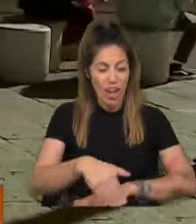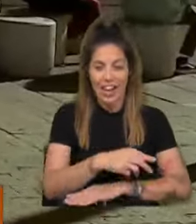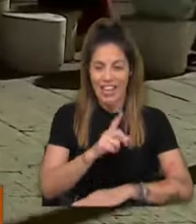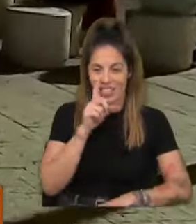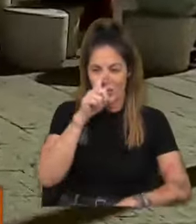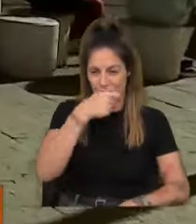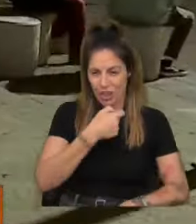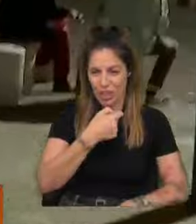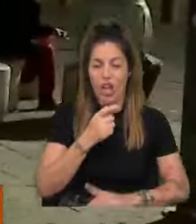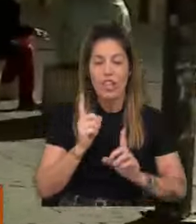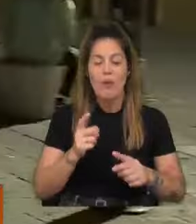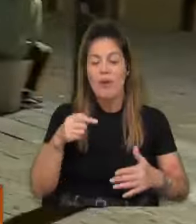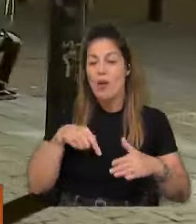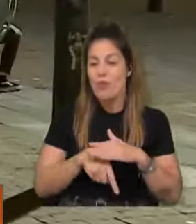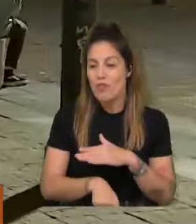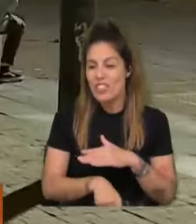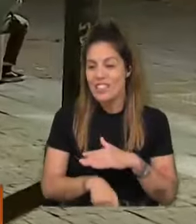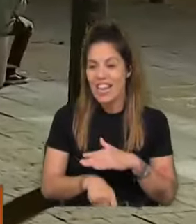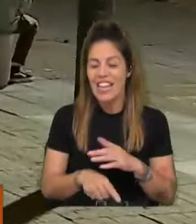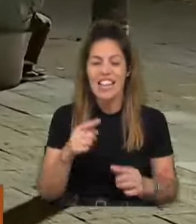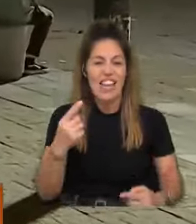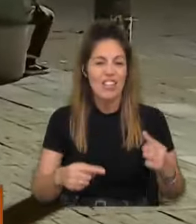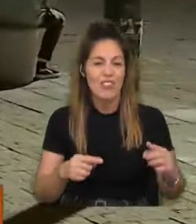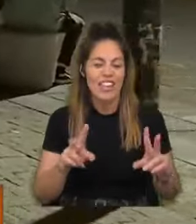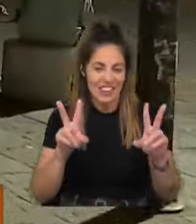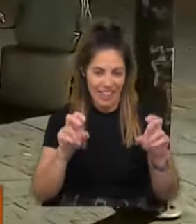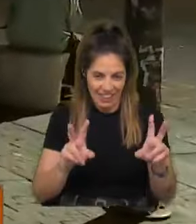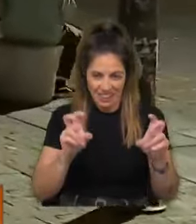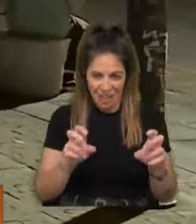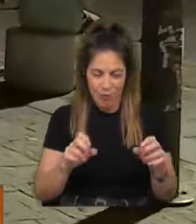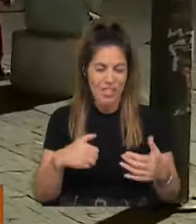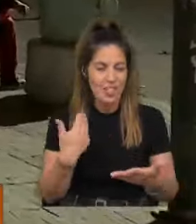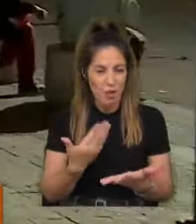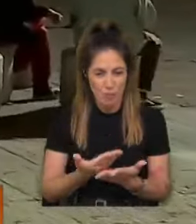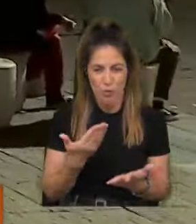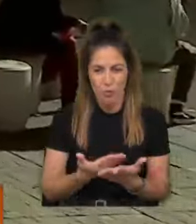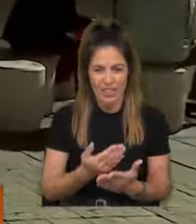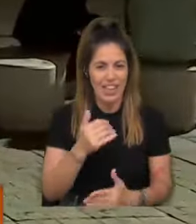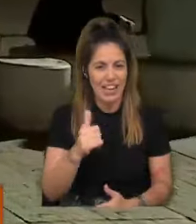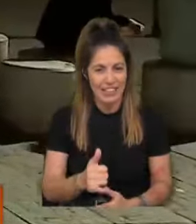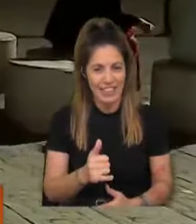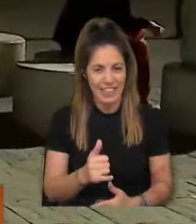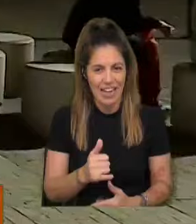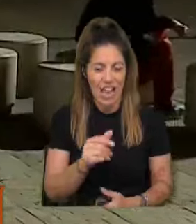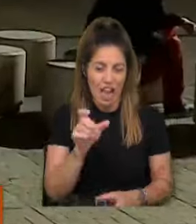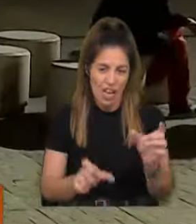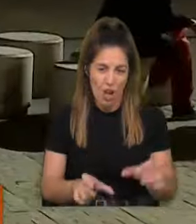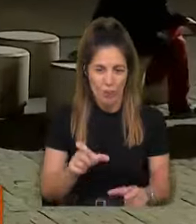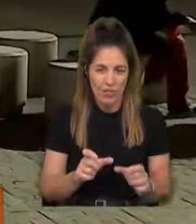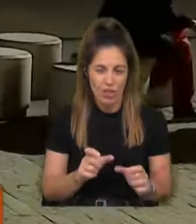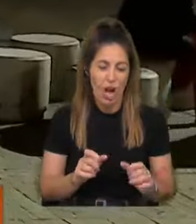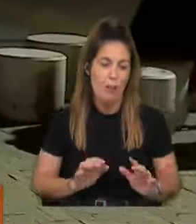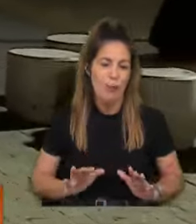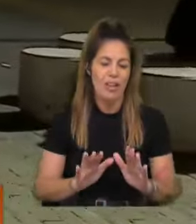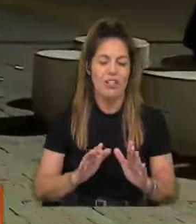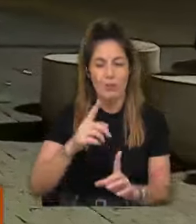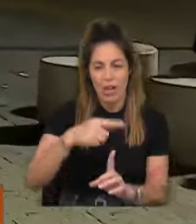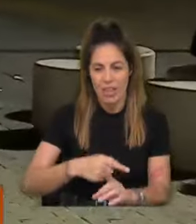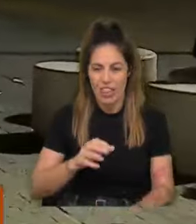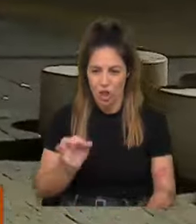propósito de profundizar también en las distintas cuestiones y las distintas propuestas que tendrá nuestro ciudadanos seguramente de cara al mes de u